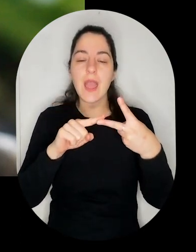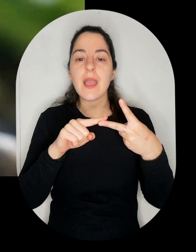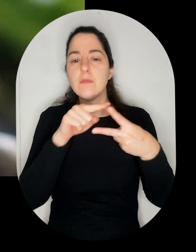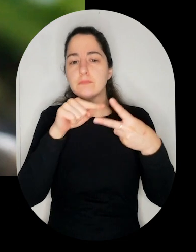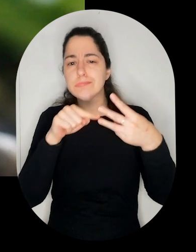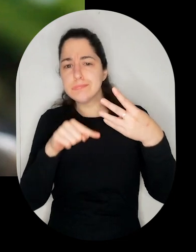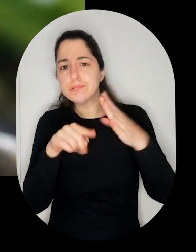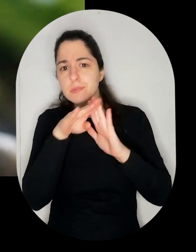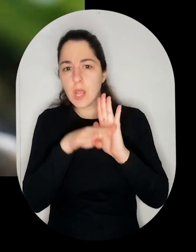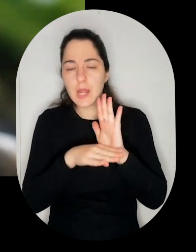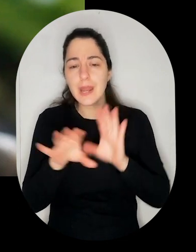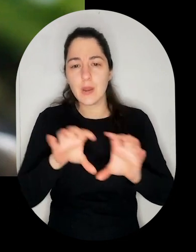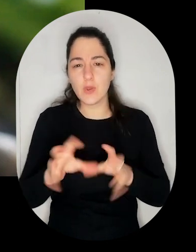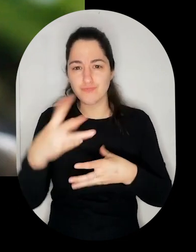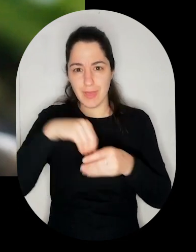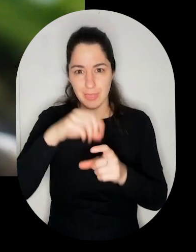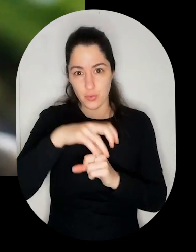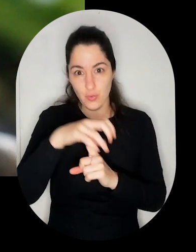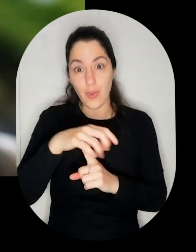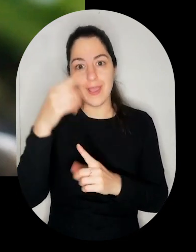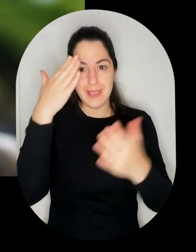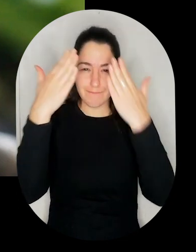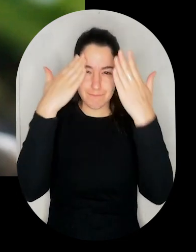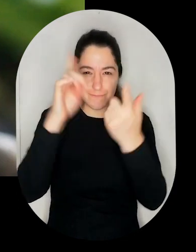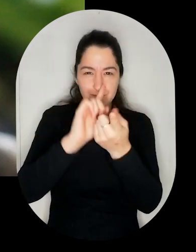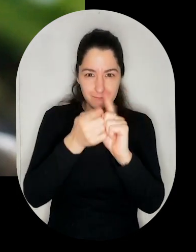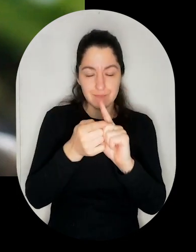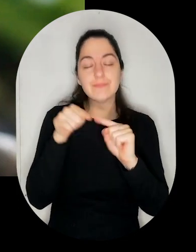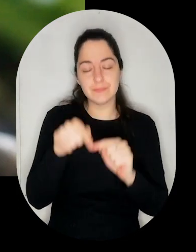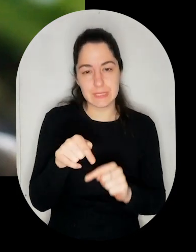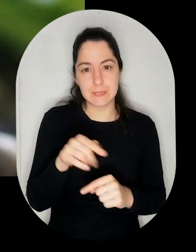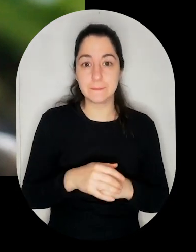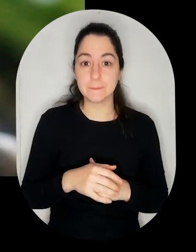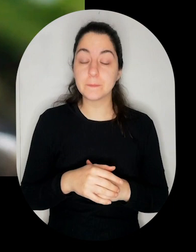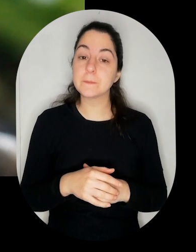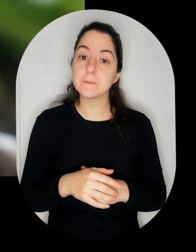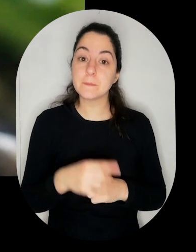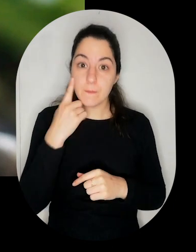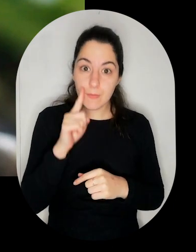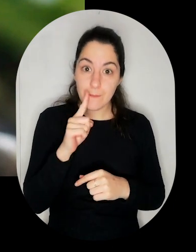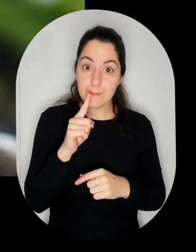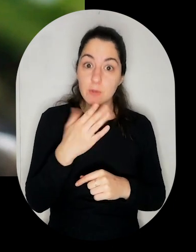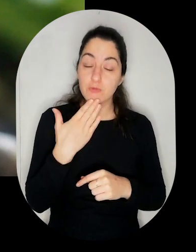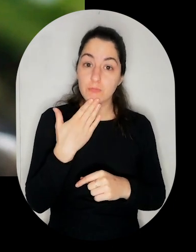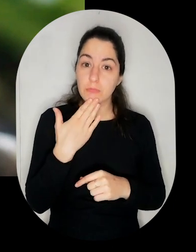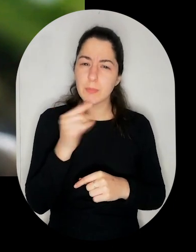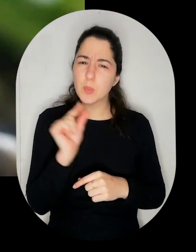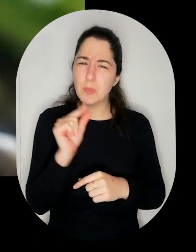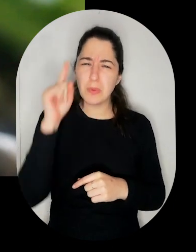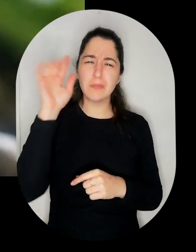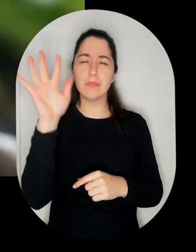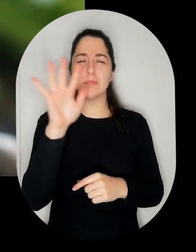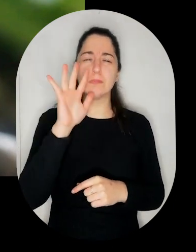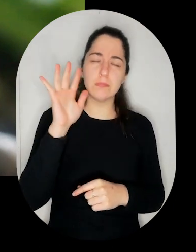beocistina. Son los responsables de la actividad psicoactiva y causan un síndrome alucinatorio. Ahora, pueden causar